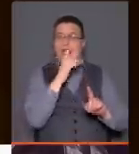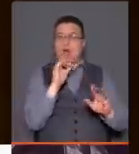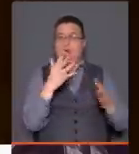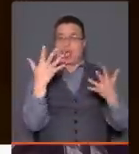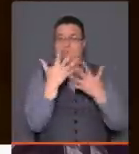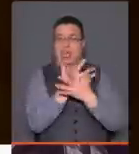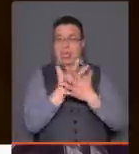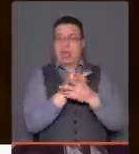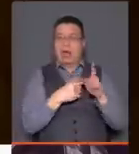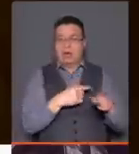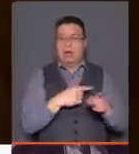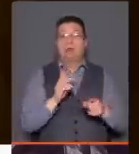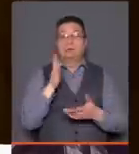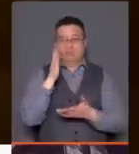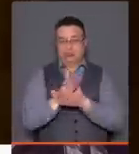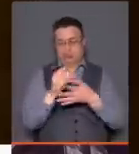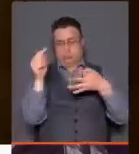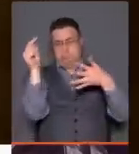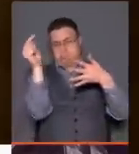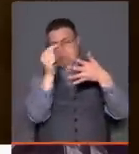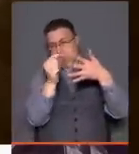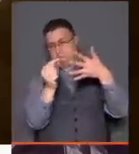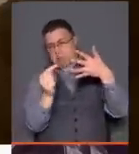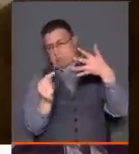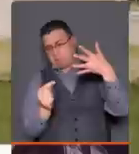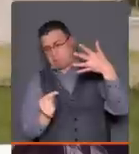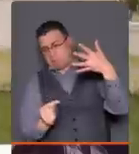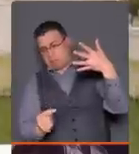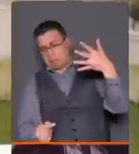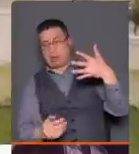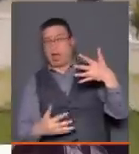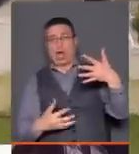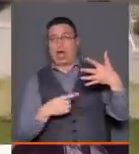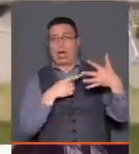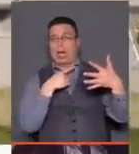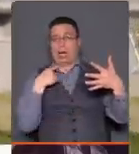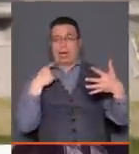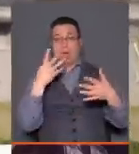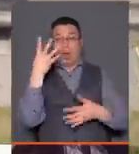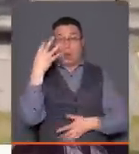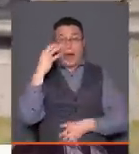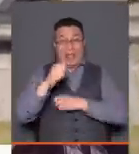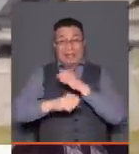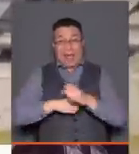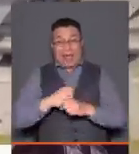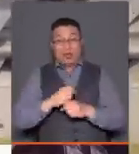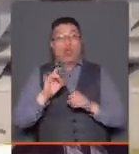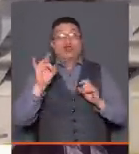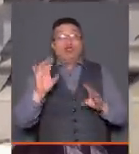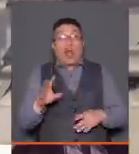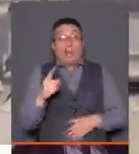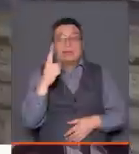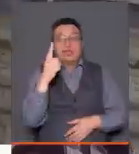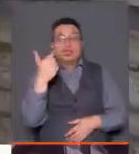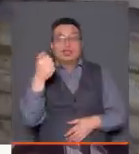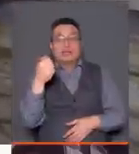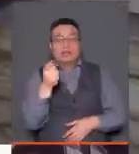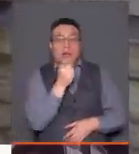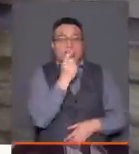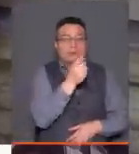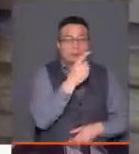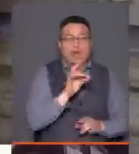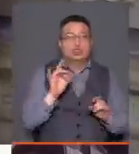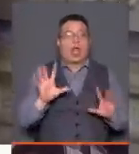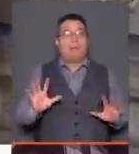las exigencias son tantas que en los últimos 40 años se han presentado sólo 160 solicitudes es decir